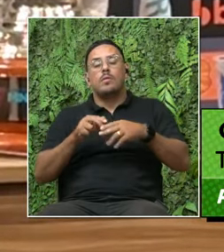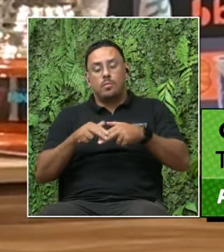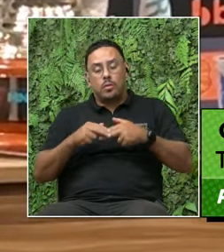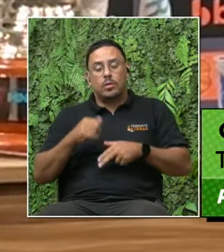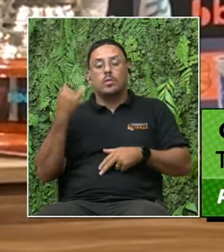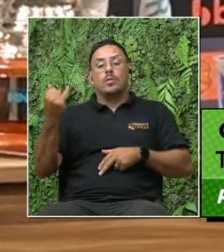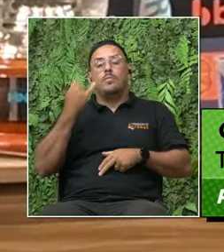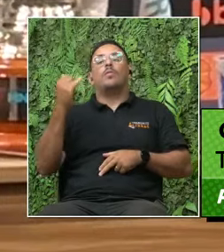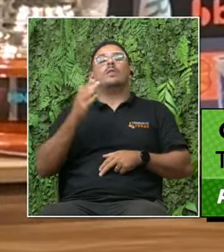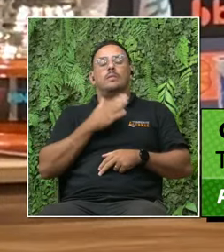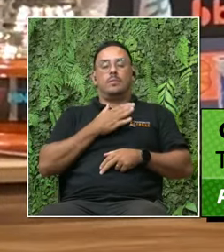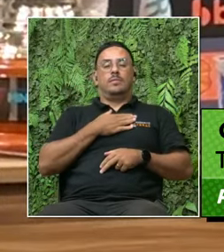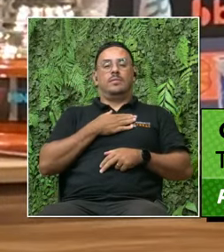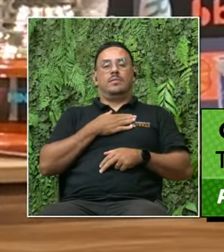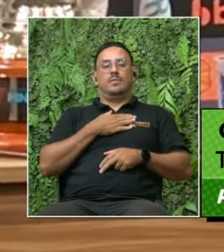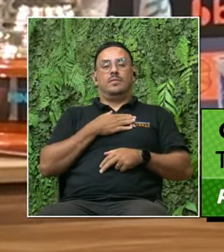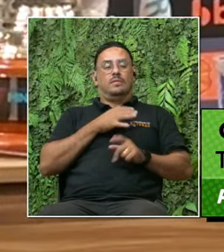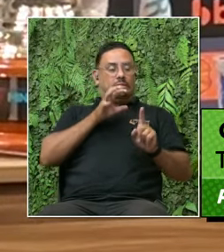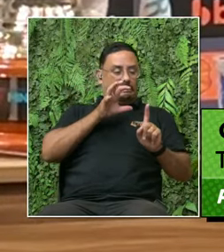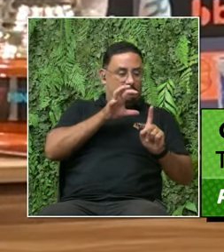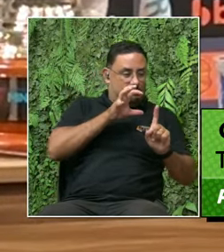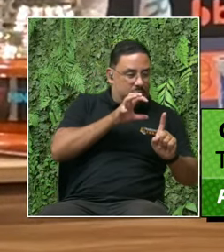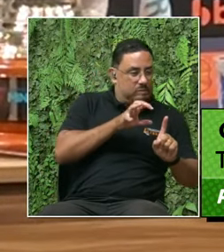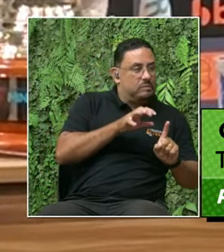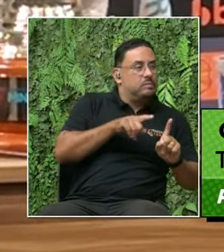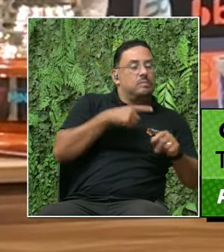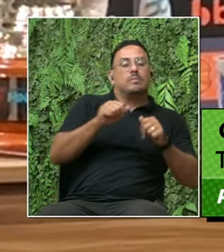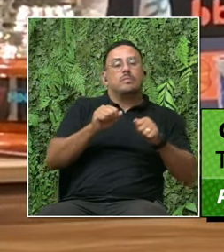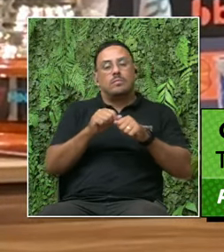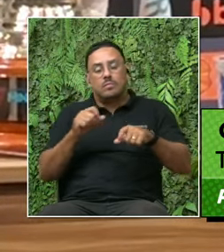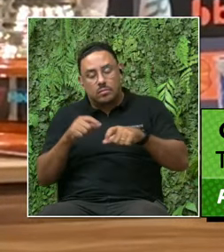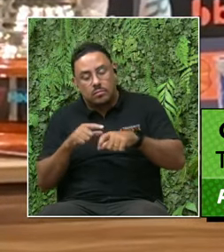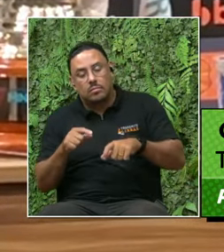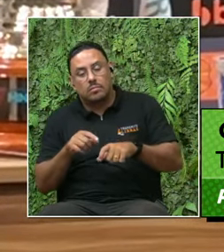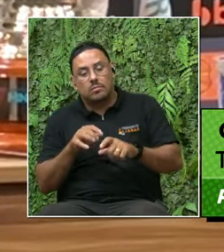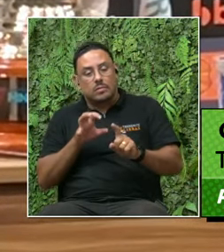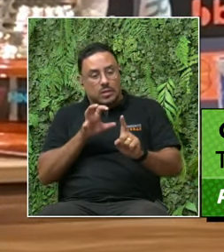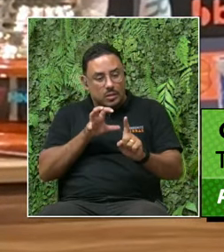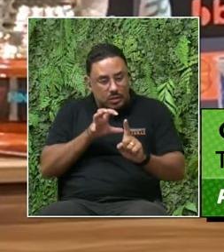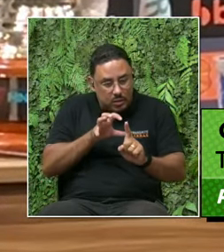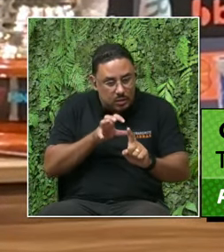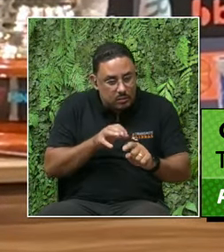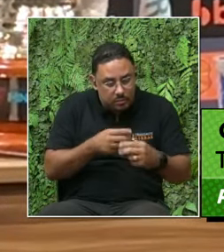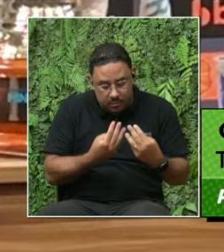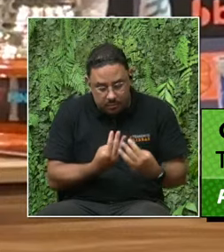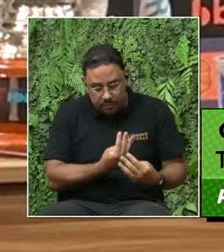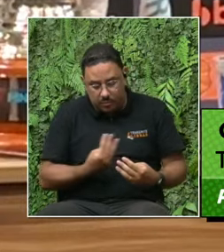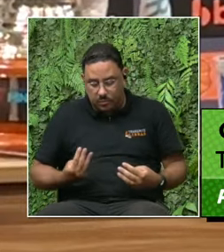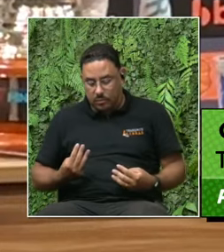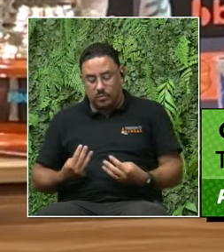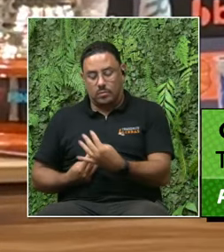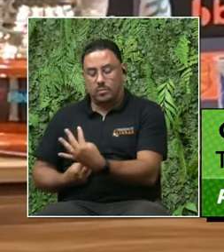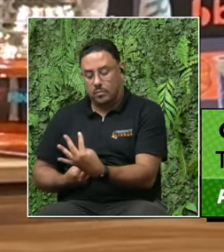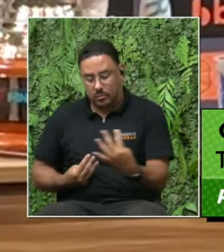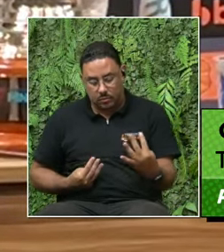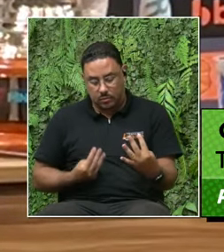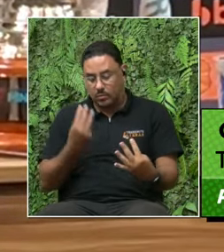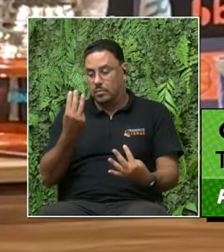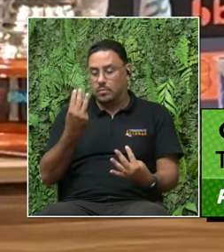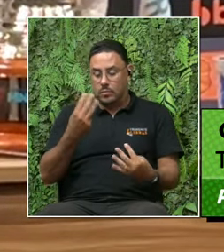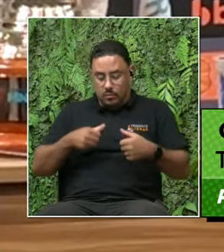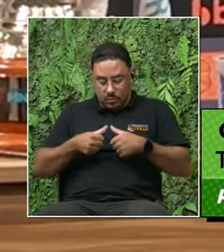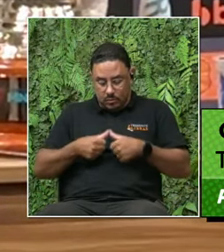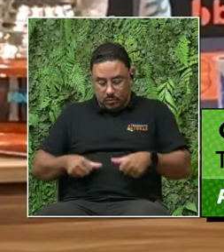organiz defens intensid Para presionar Pero es lo mismo presionar una lía de TR una lía de cuatro una lía con tres